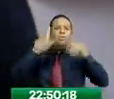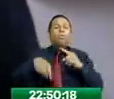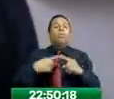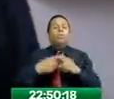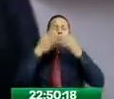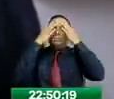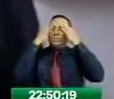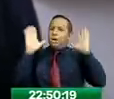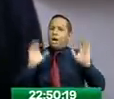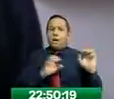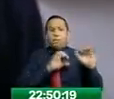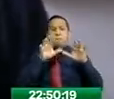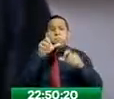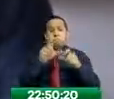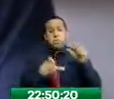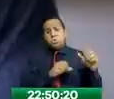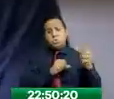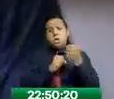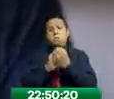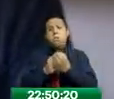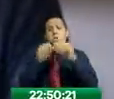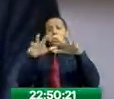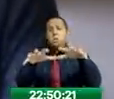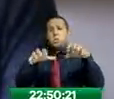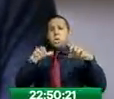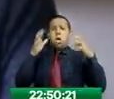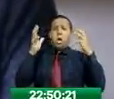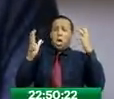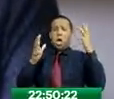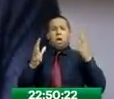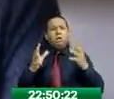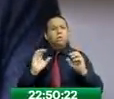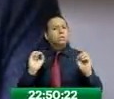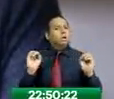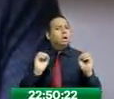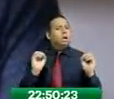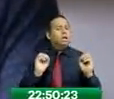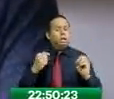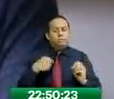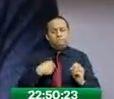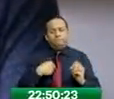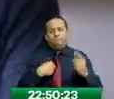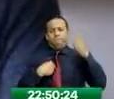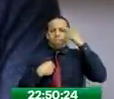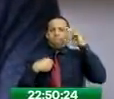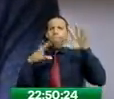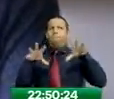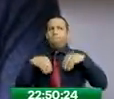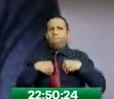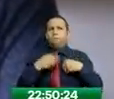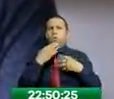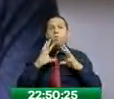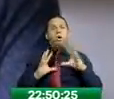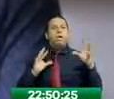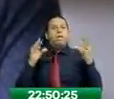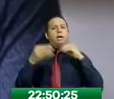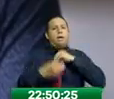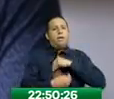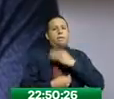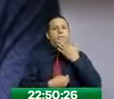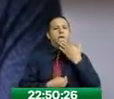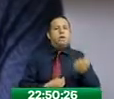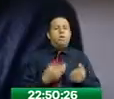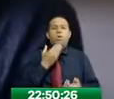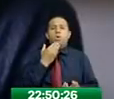presente, como se lo hacía antes. Con mi banda también estamos ya planificando hacer un show en el Teatro Centro de Arte, que va a